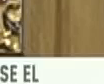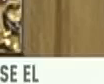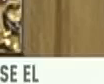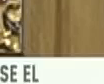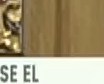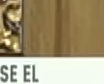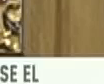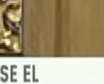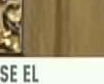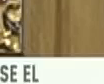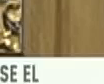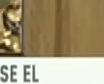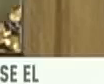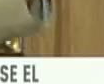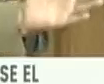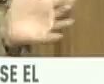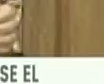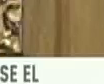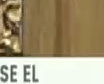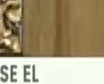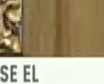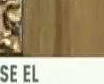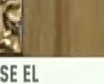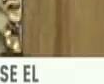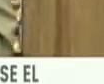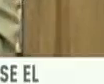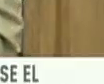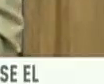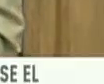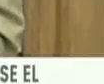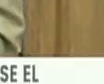allá en la Guayana venezolana. Yo nací de este lado del río.